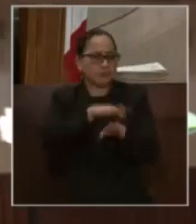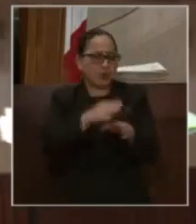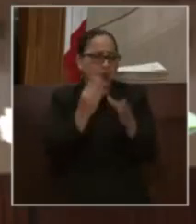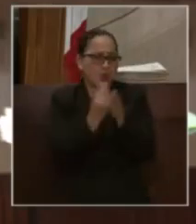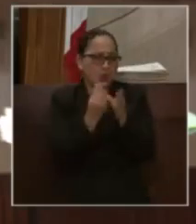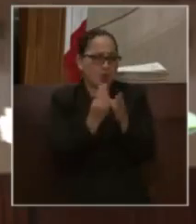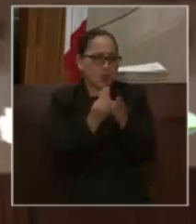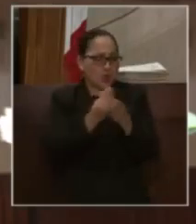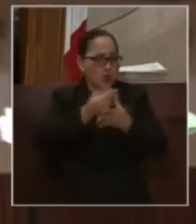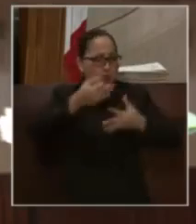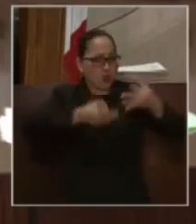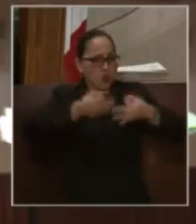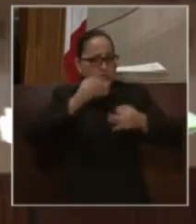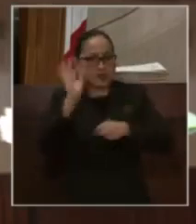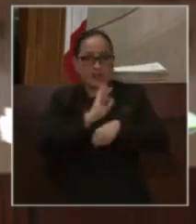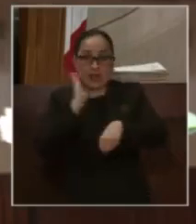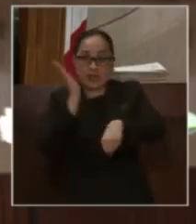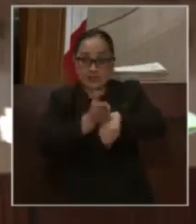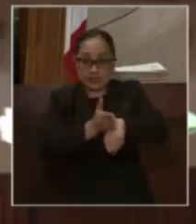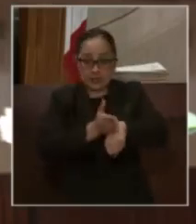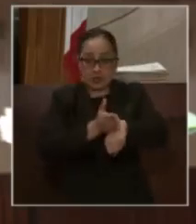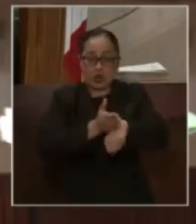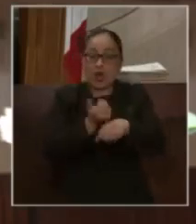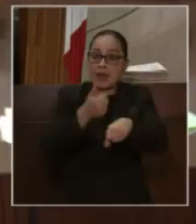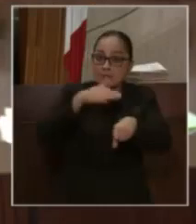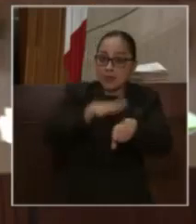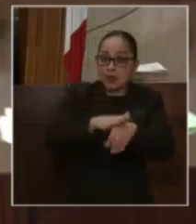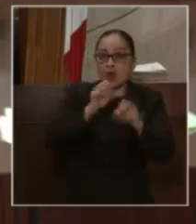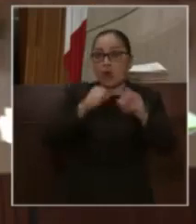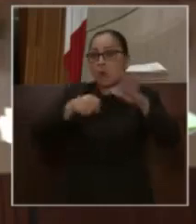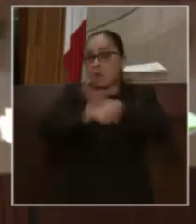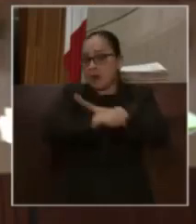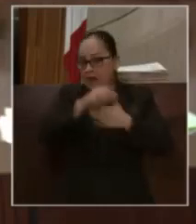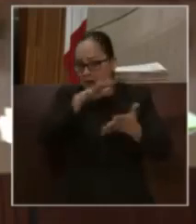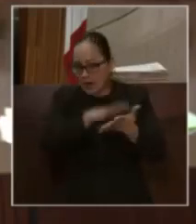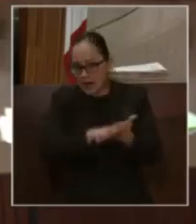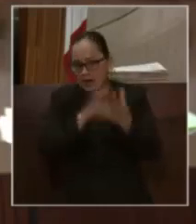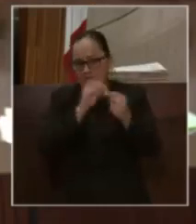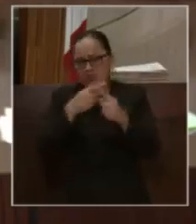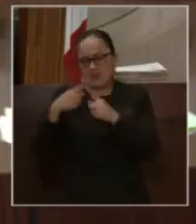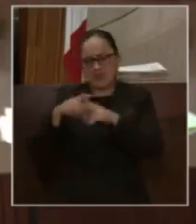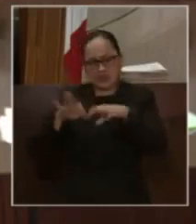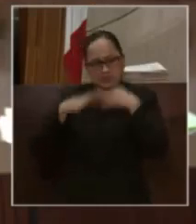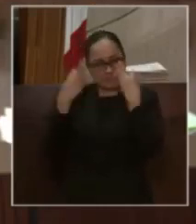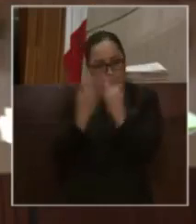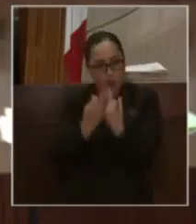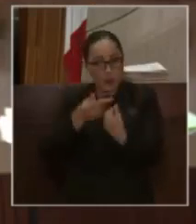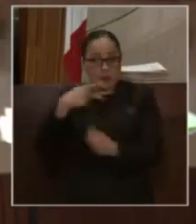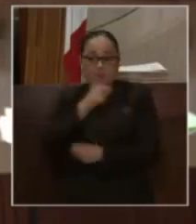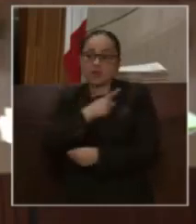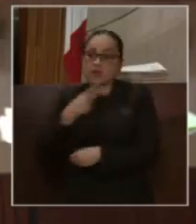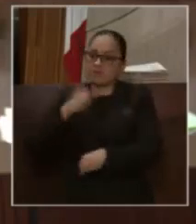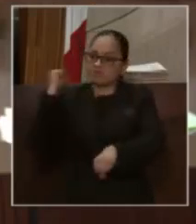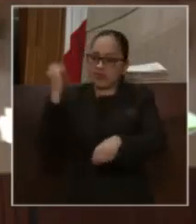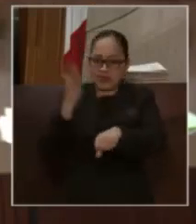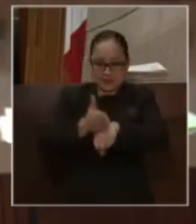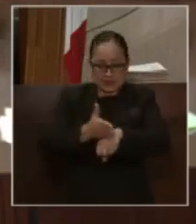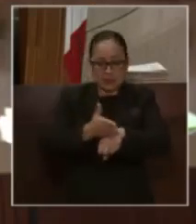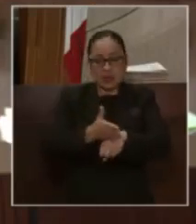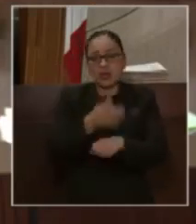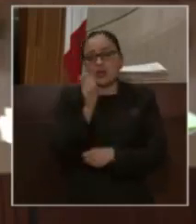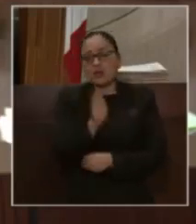procedimiento de carácter punitivo, ya sea administrativo, ya sea penal, ya sea de cualquier otra índole, se tiene que regir